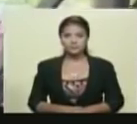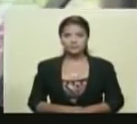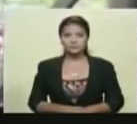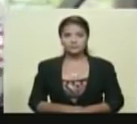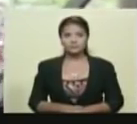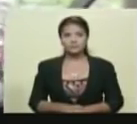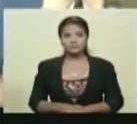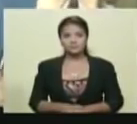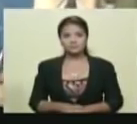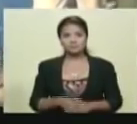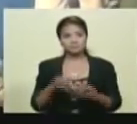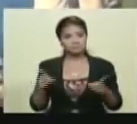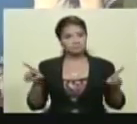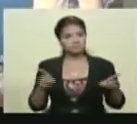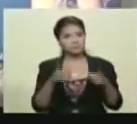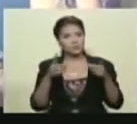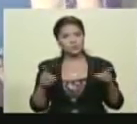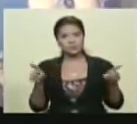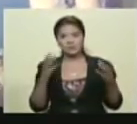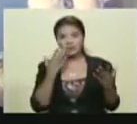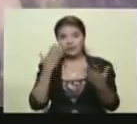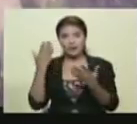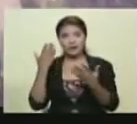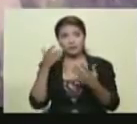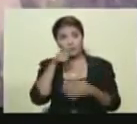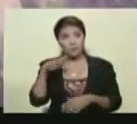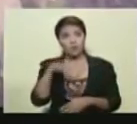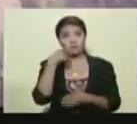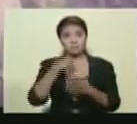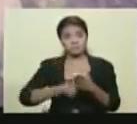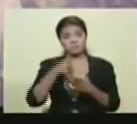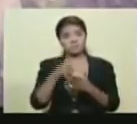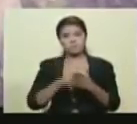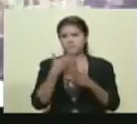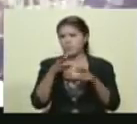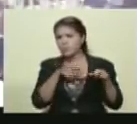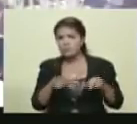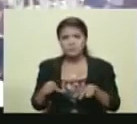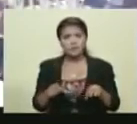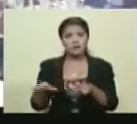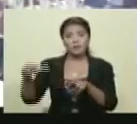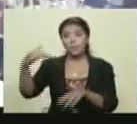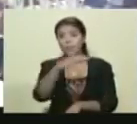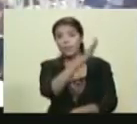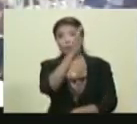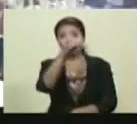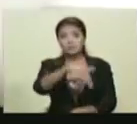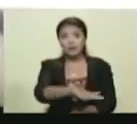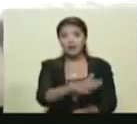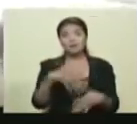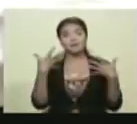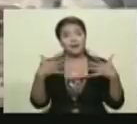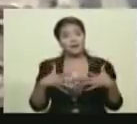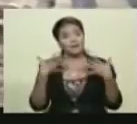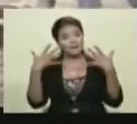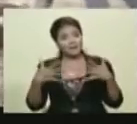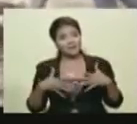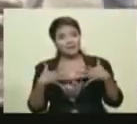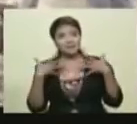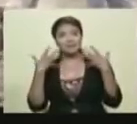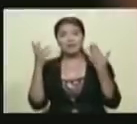Somos pueblo heroico, nada nos detiene, ni ríos ni montañas. Somos alegría,